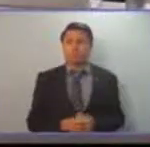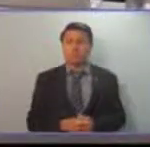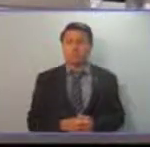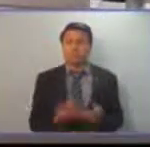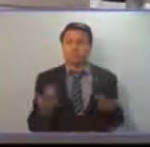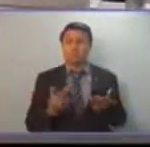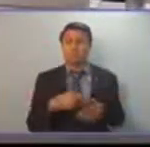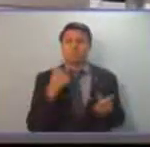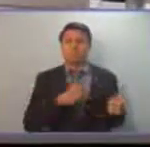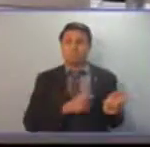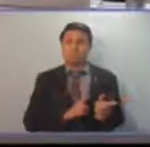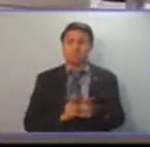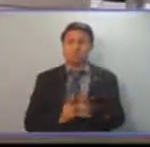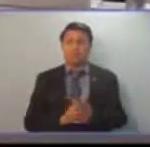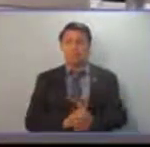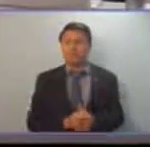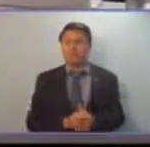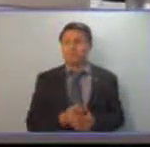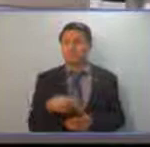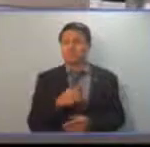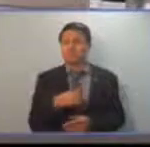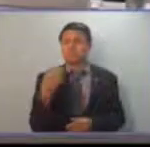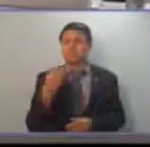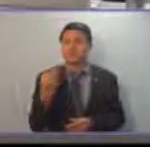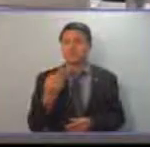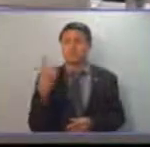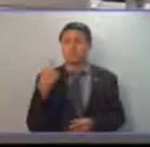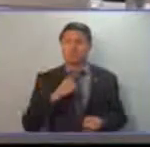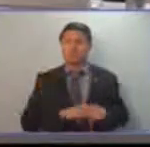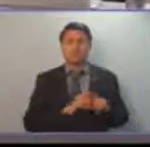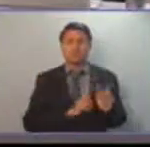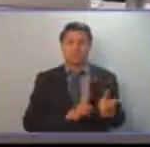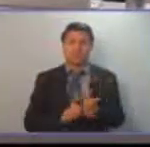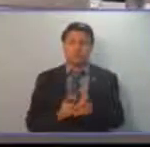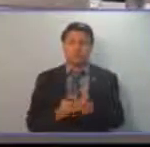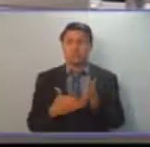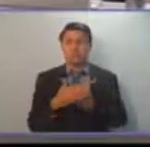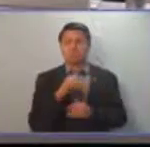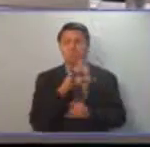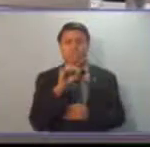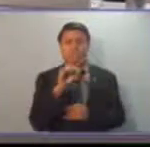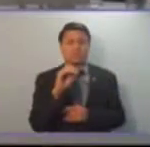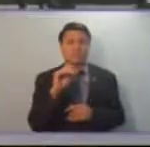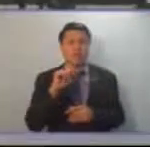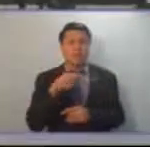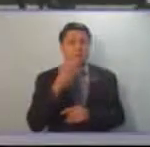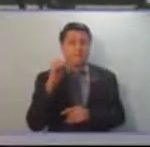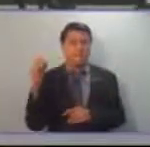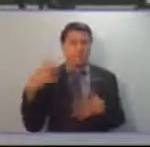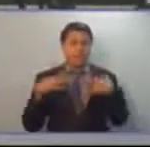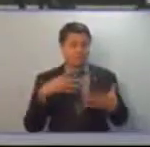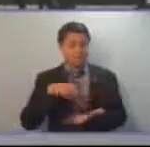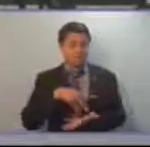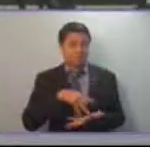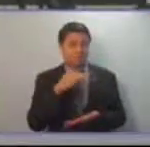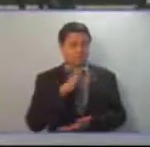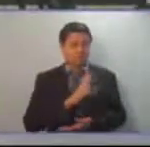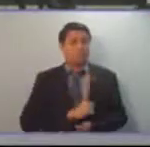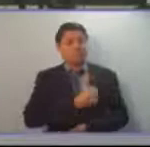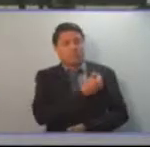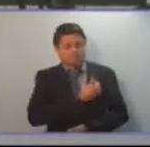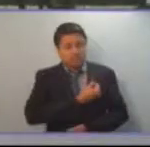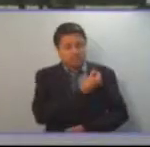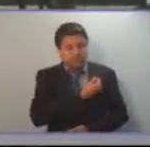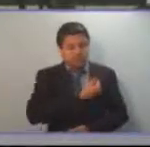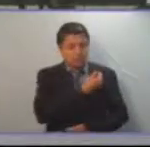hacer una guerra. Eso fue necesario, y en esa guerra más de 80.000 vidas del pueblo salvadoreño fueron